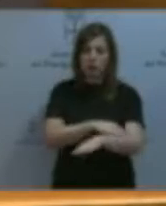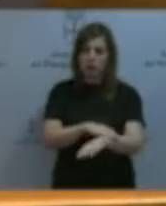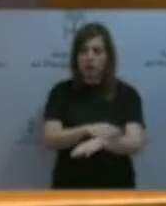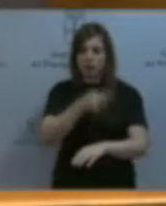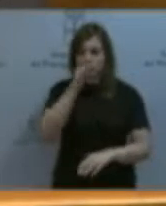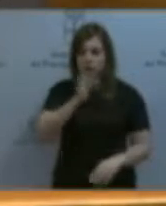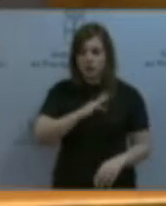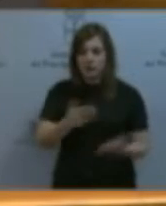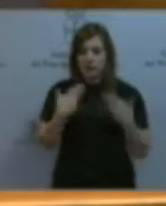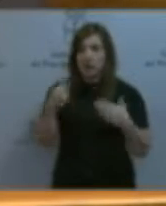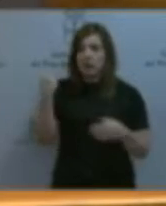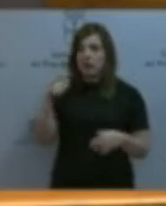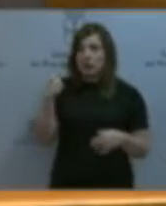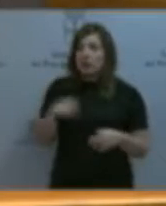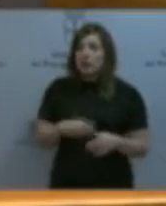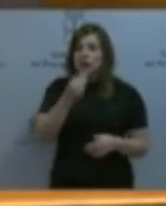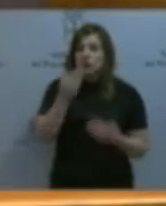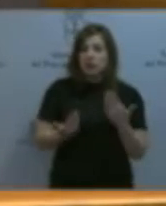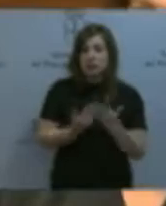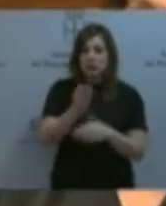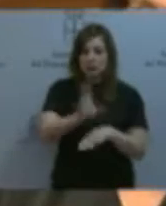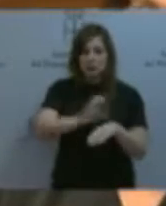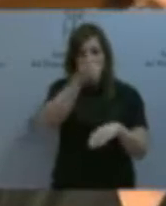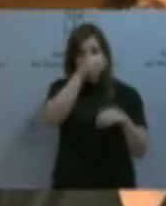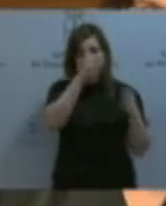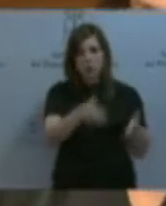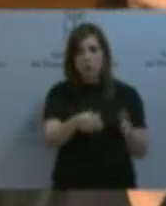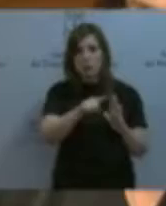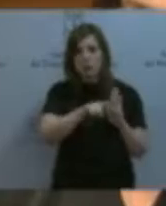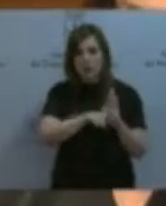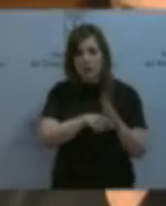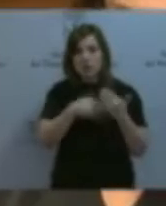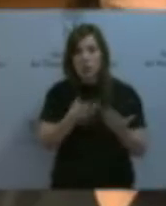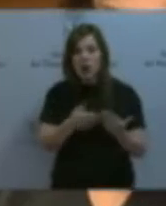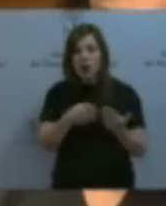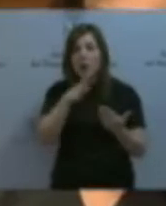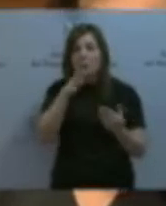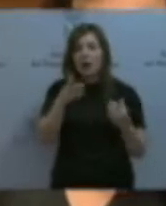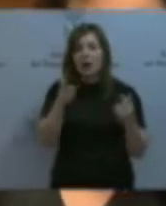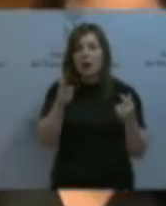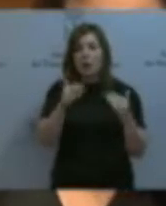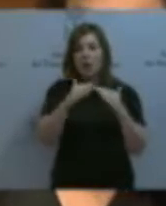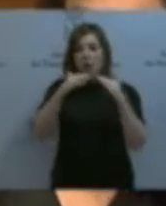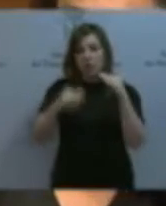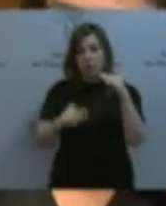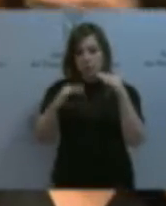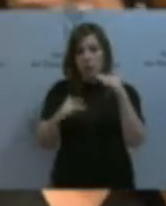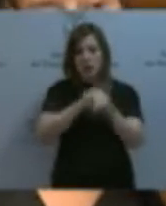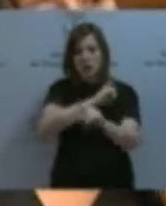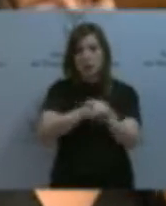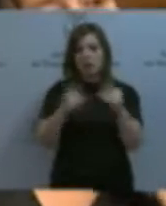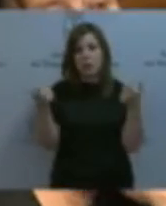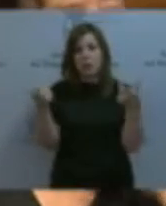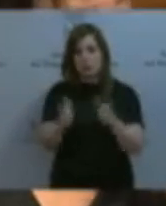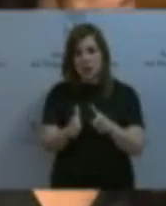Gracias, señor presidente. Buenos días, consejero. ¿Qué medidas encaminadas a reducir la desigualdad en el deporte se están